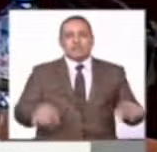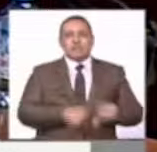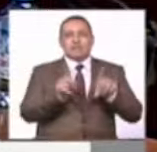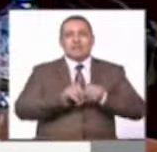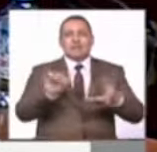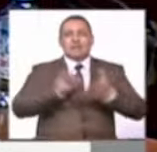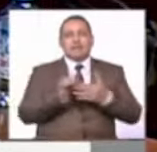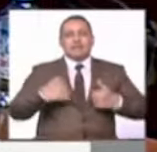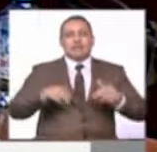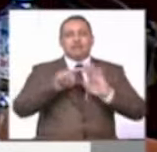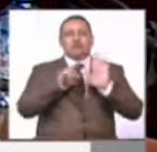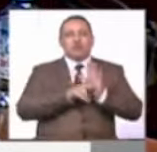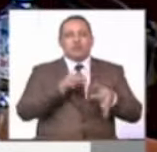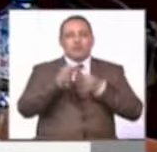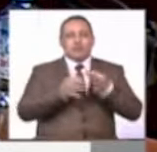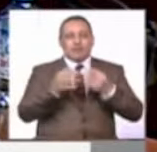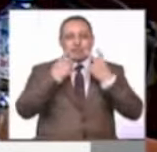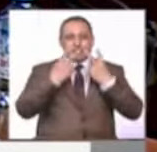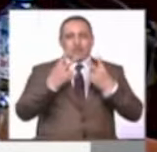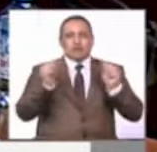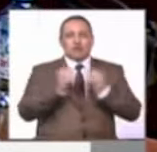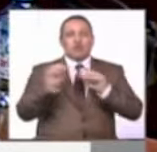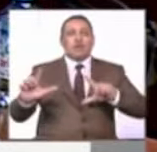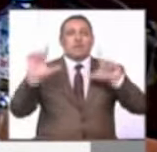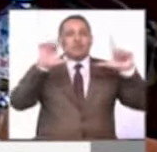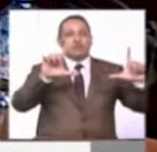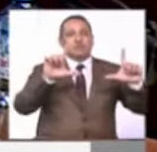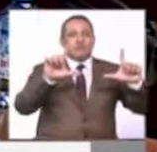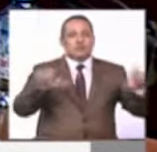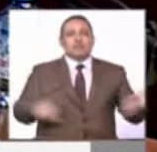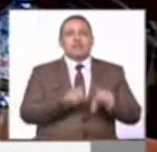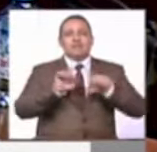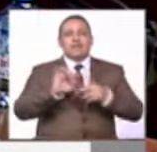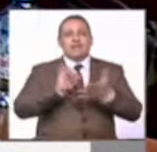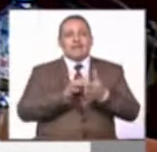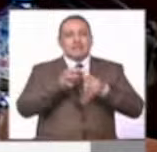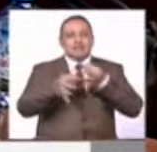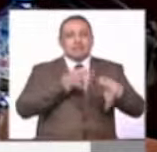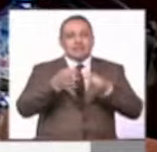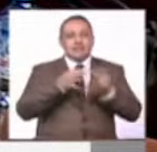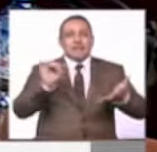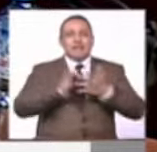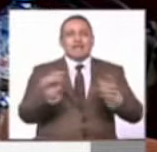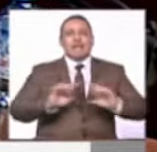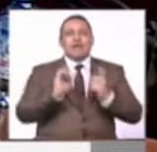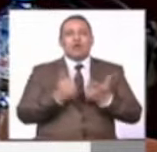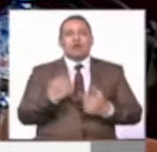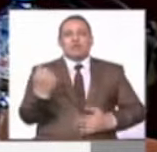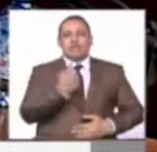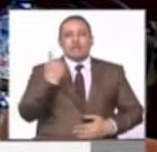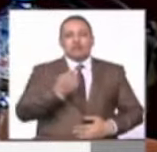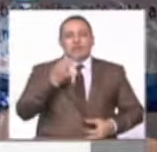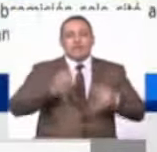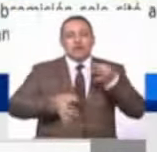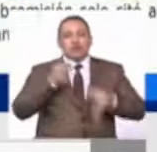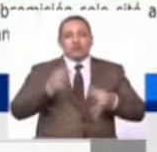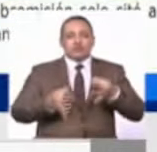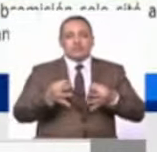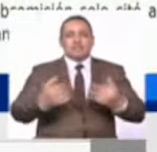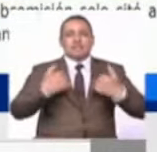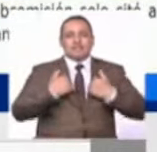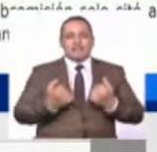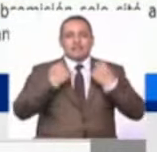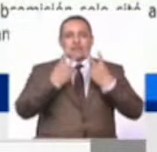una norma expresa la están viendo en la diapositiva donde señala que la junta Nacional de Justicia se